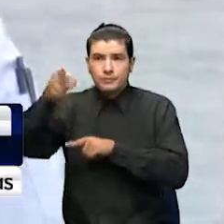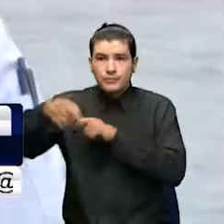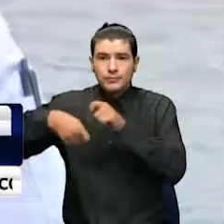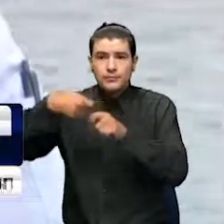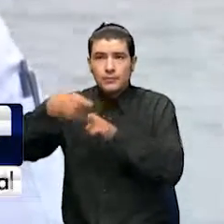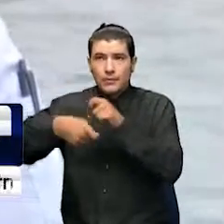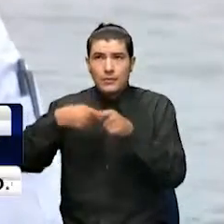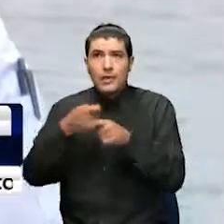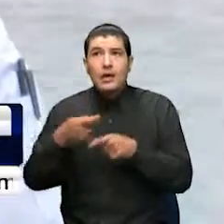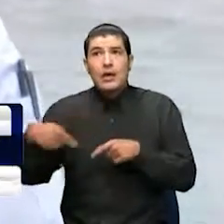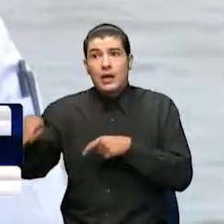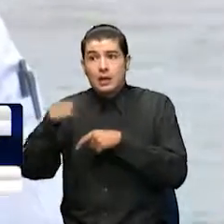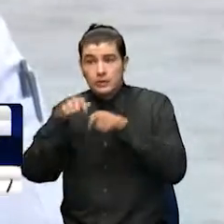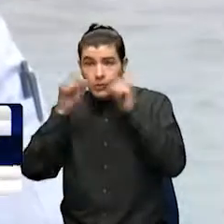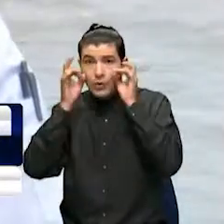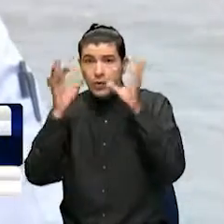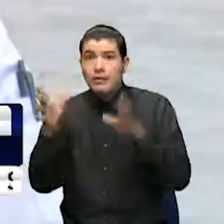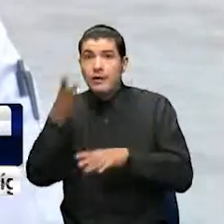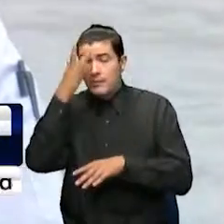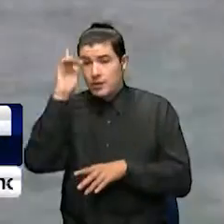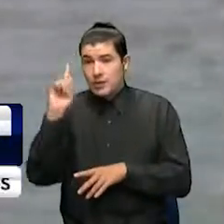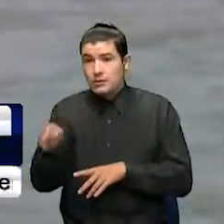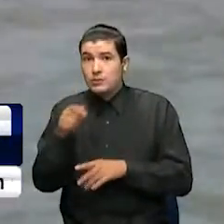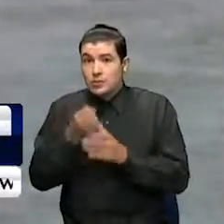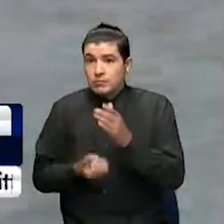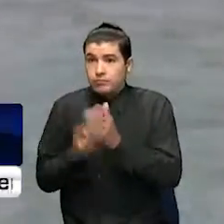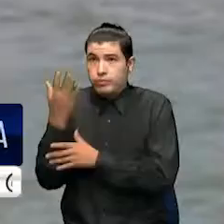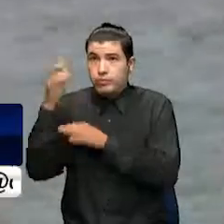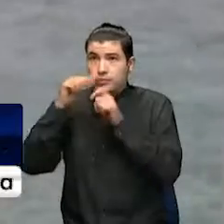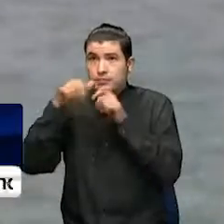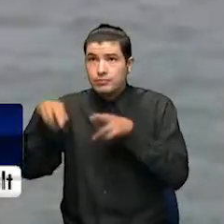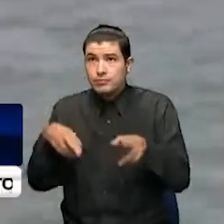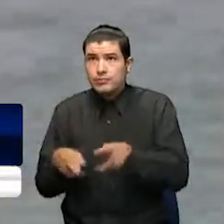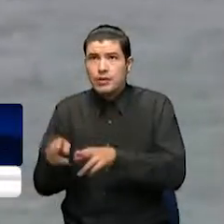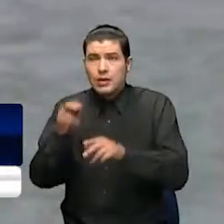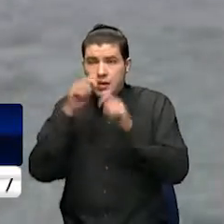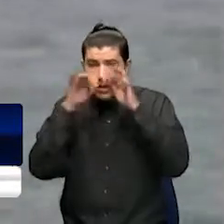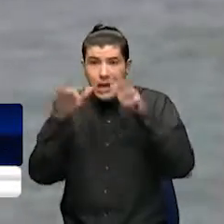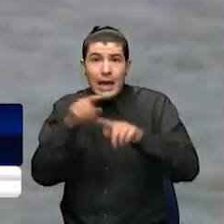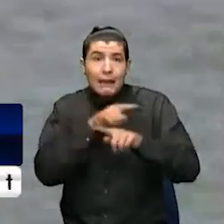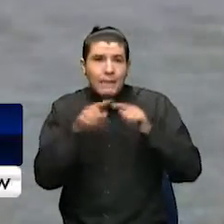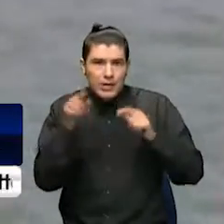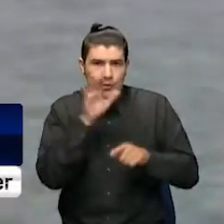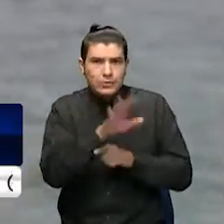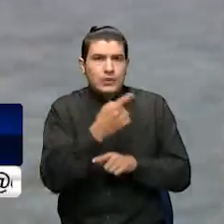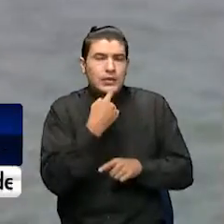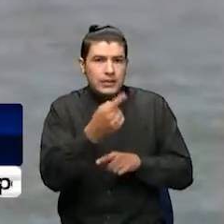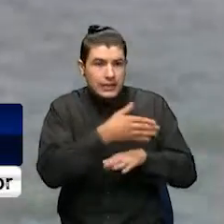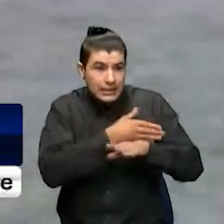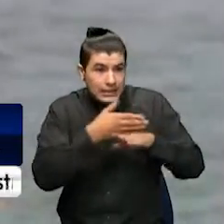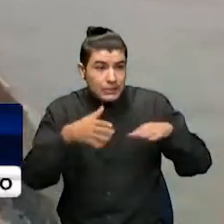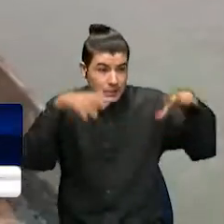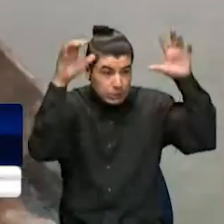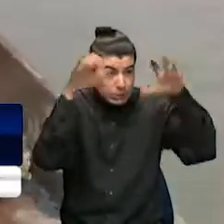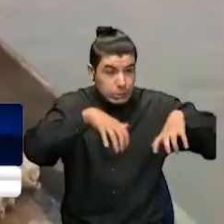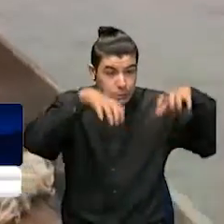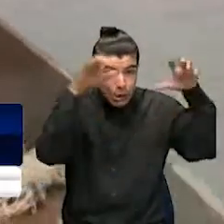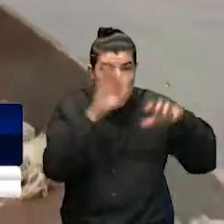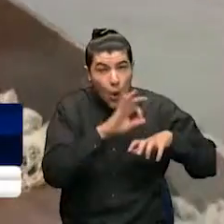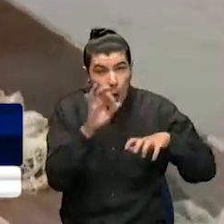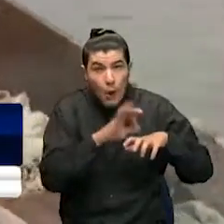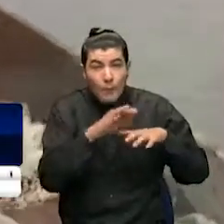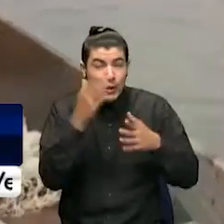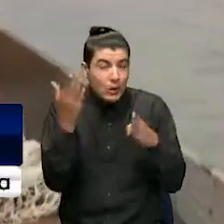eso fue grave, bastante grave, porque fue un derrame muy grave. Pero como dice el dicho, después de la tormenta viene la calma y eso